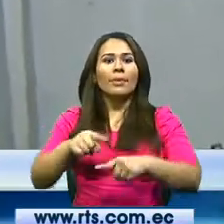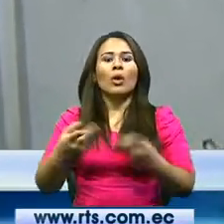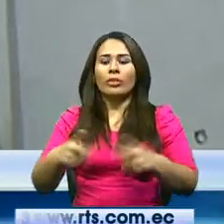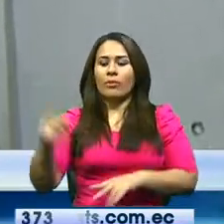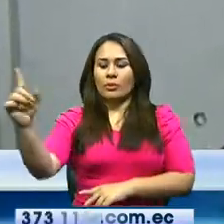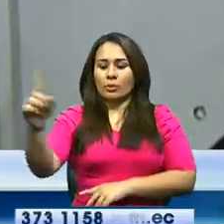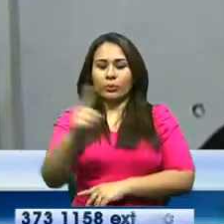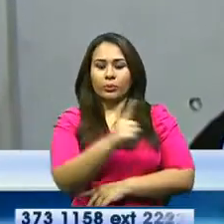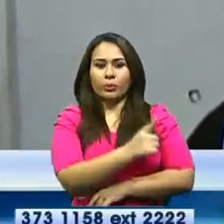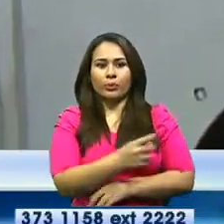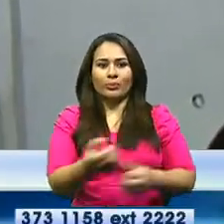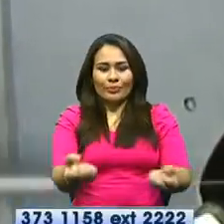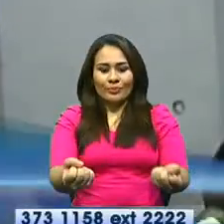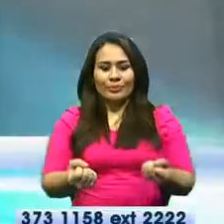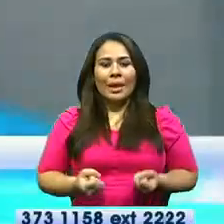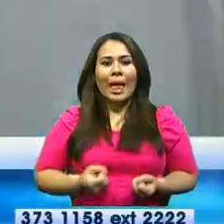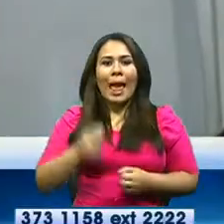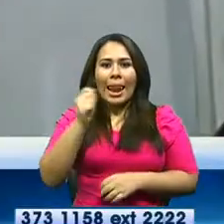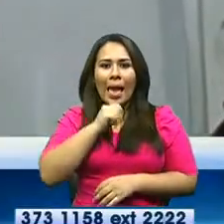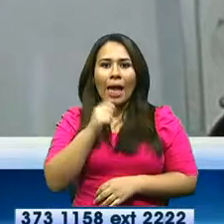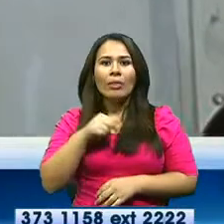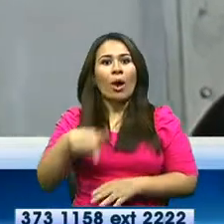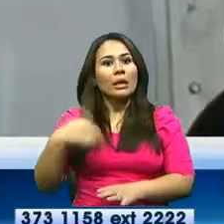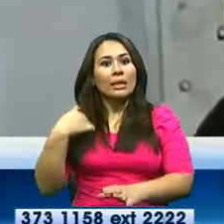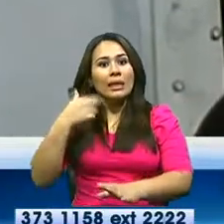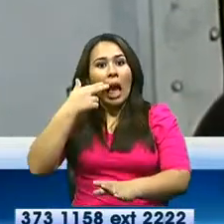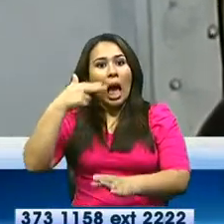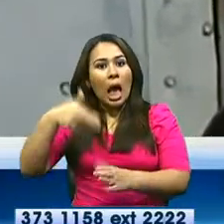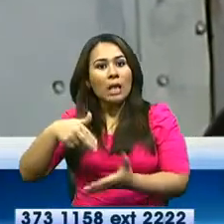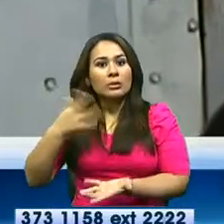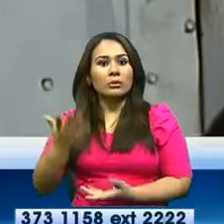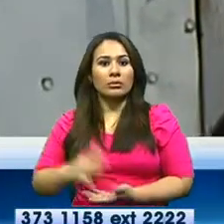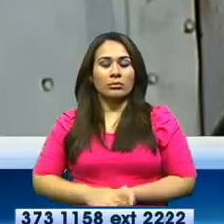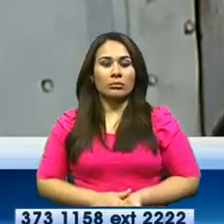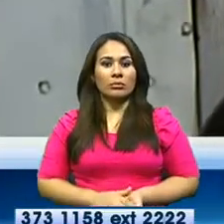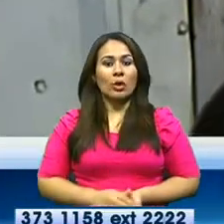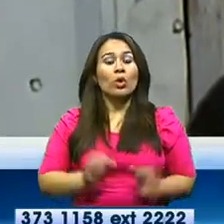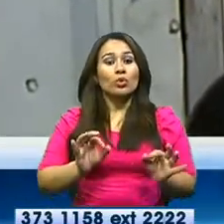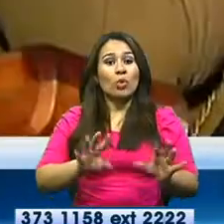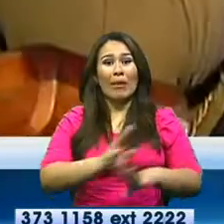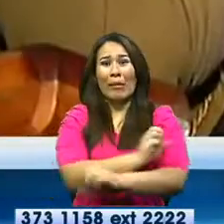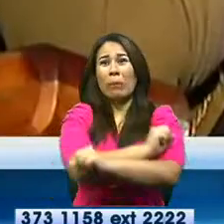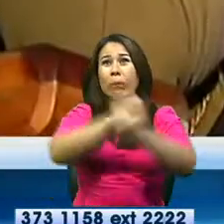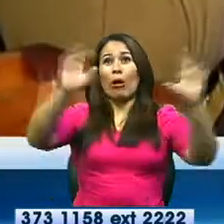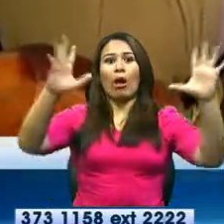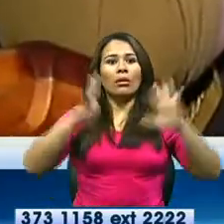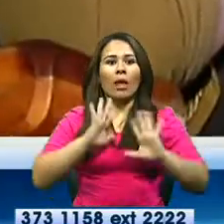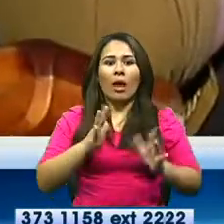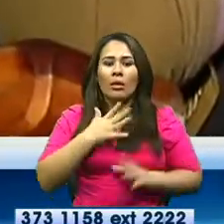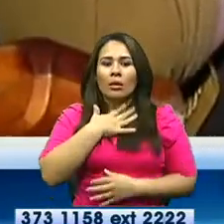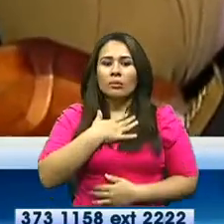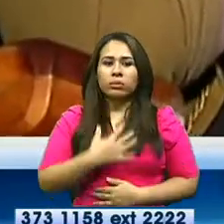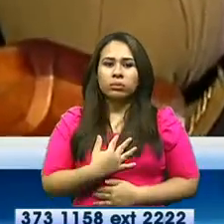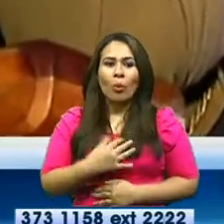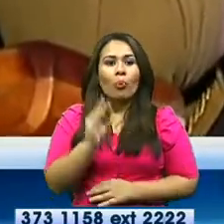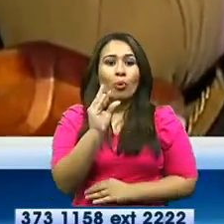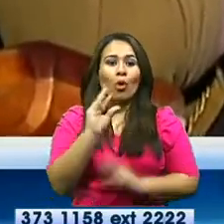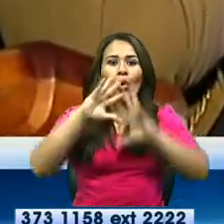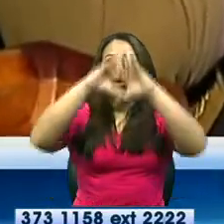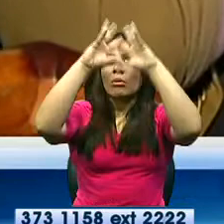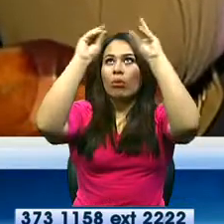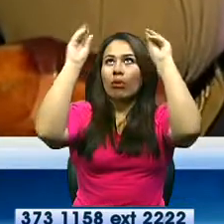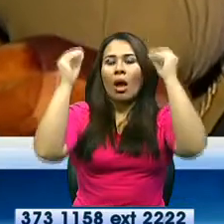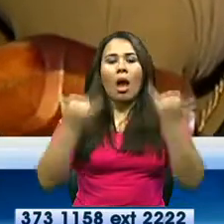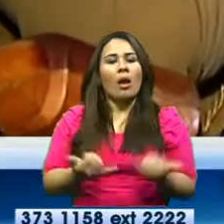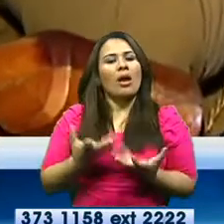ahí una carreta de lado, pero estaba con gasolina, un motor. Y ya, pues gracias a Dios no pasó nada. Por ahora buscan la forma de reparar